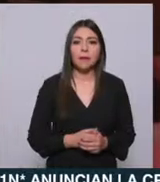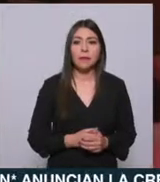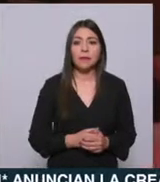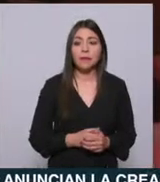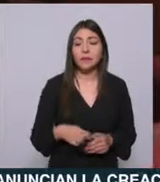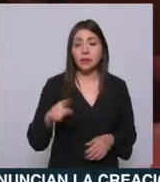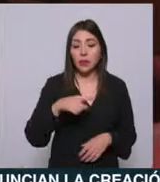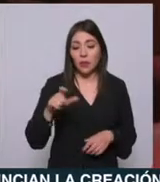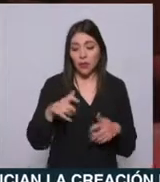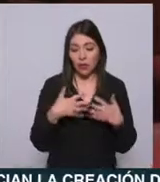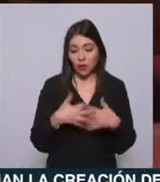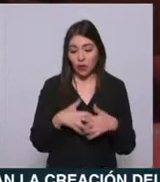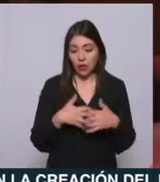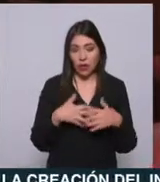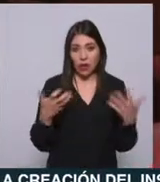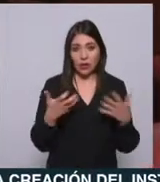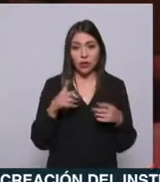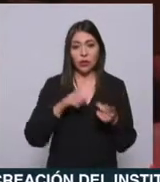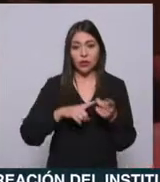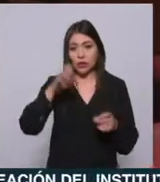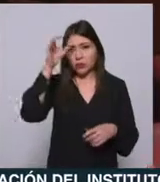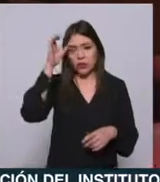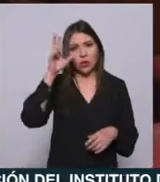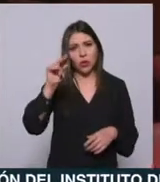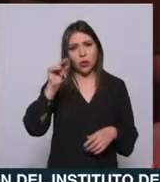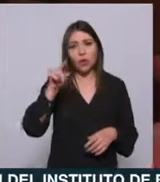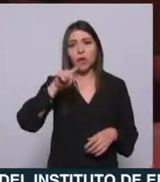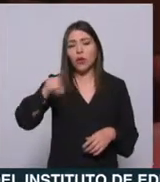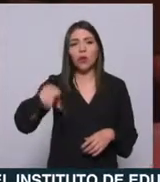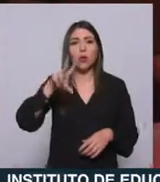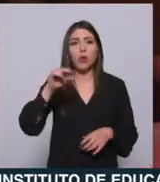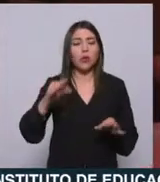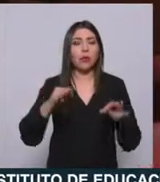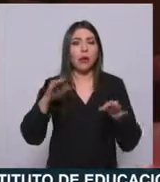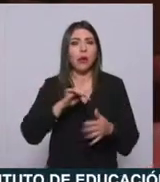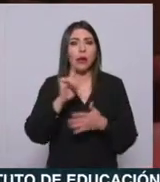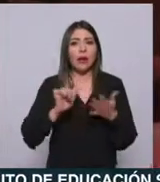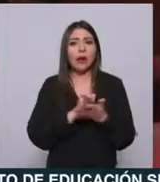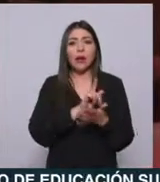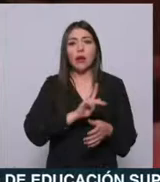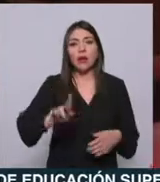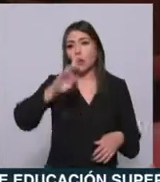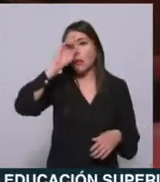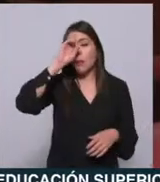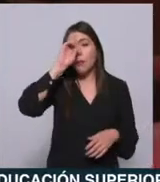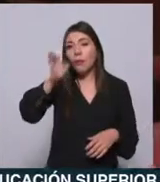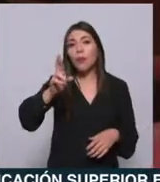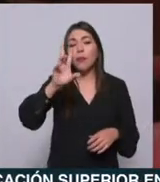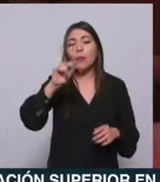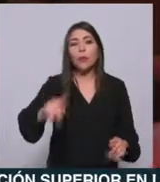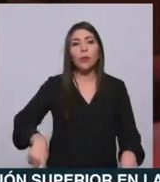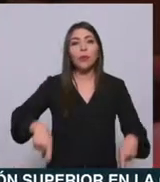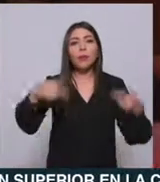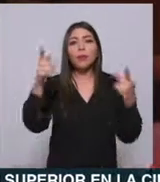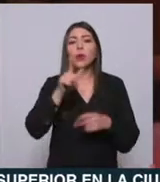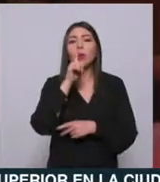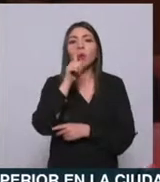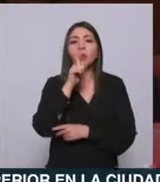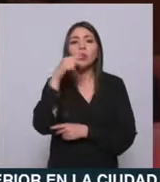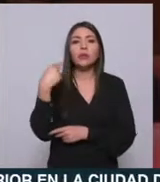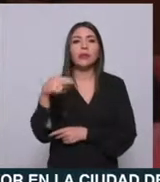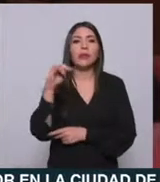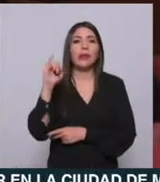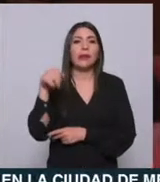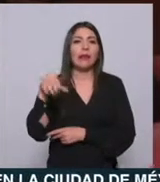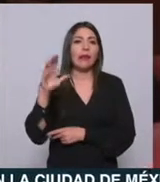en China. Es ilegal porque no se pueden vender, porque ya se prohibió la venta de focos incandescentes. Entonces no